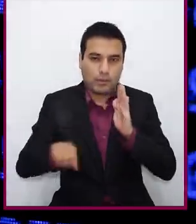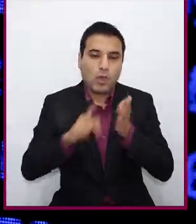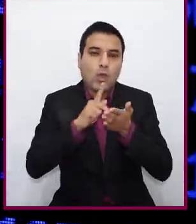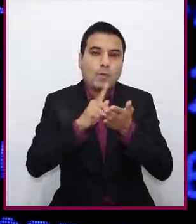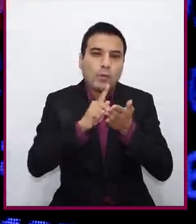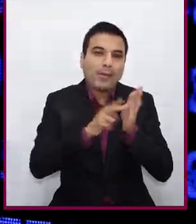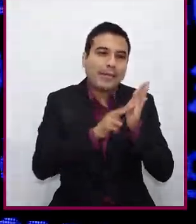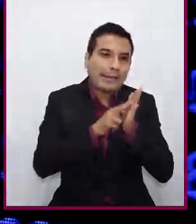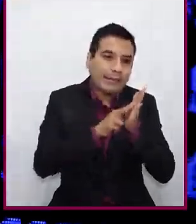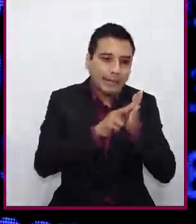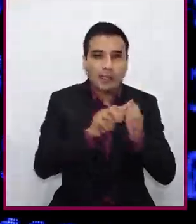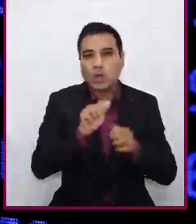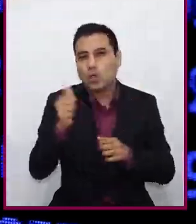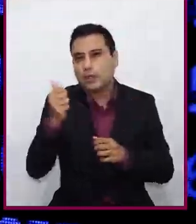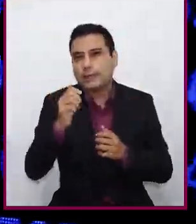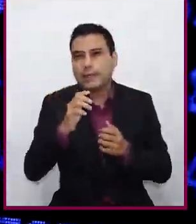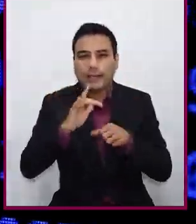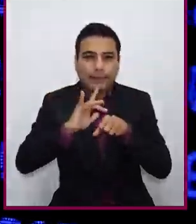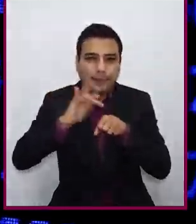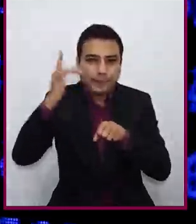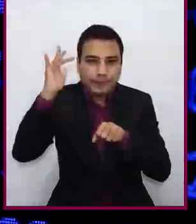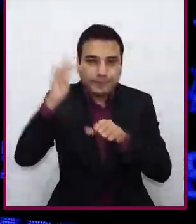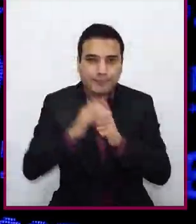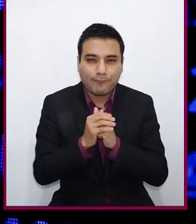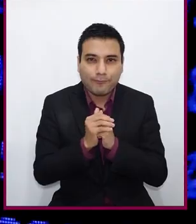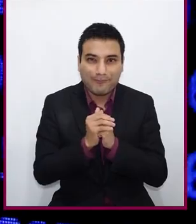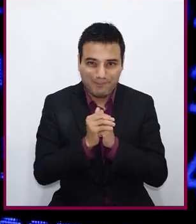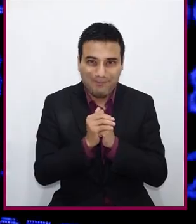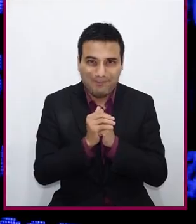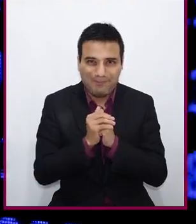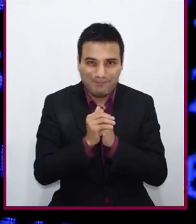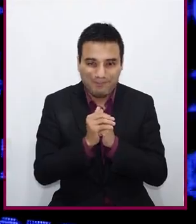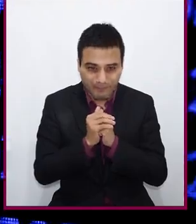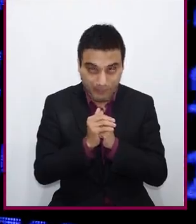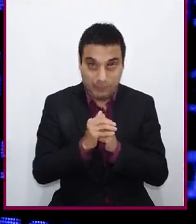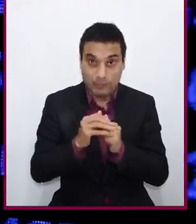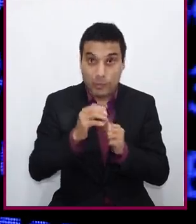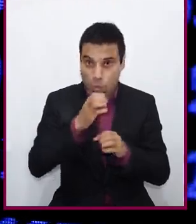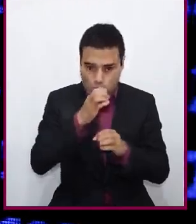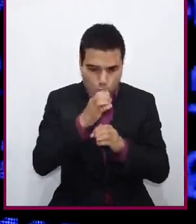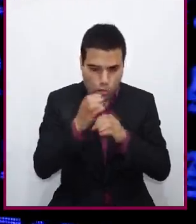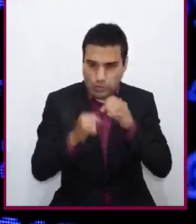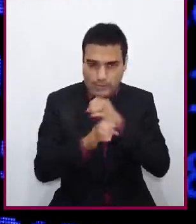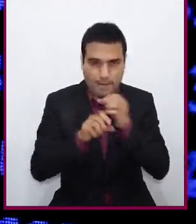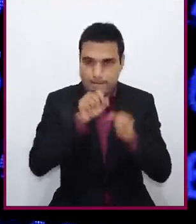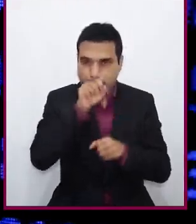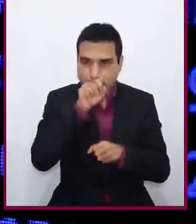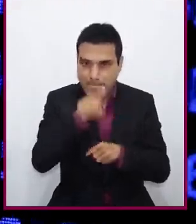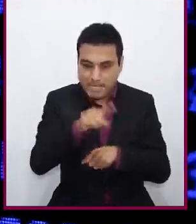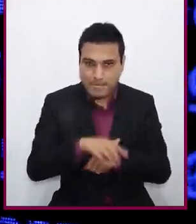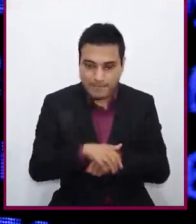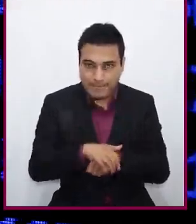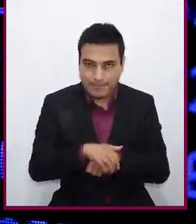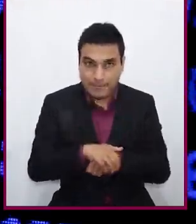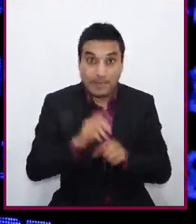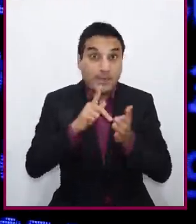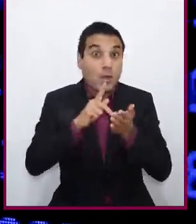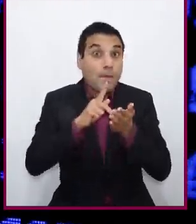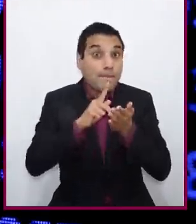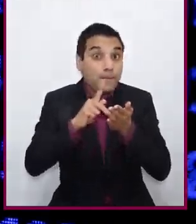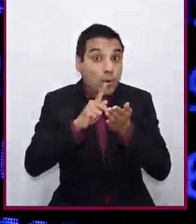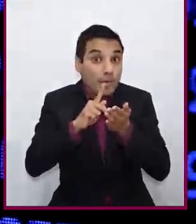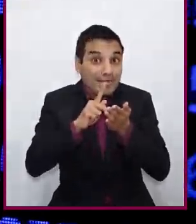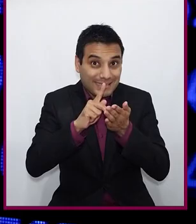una de chispitas es claro que aunque son el mismo tipo de objeto una pluma tiene